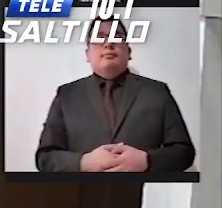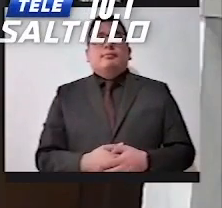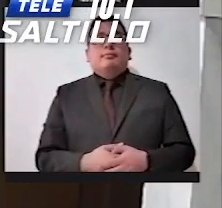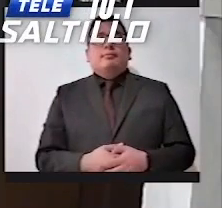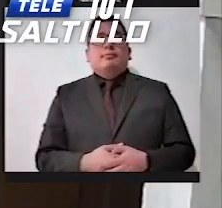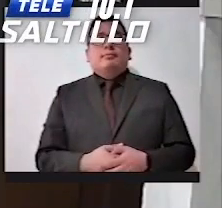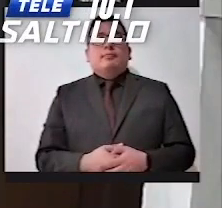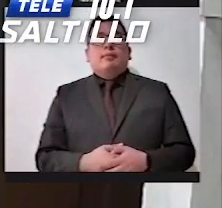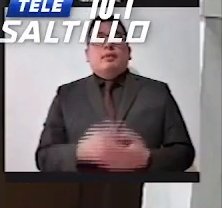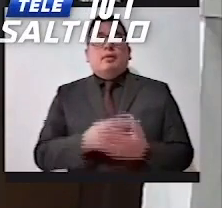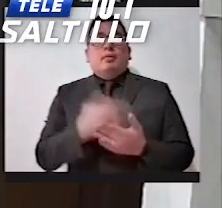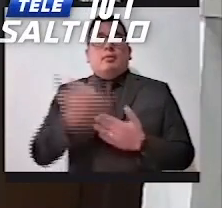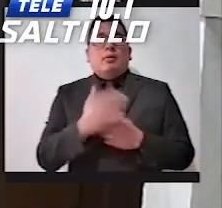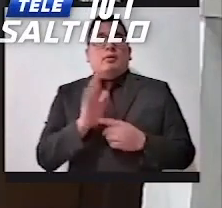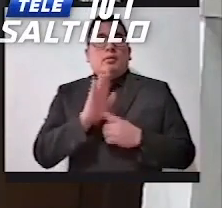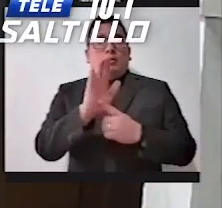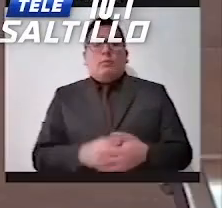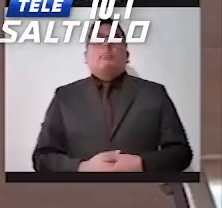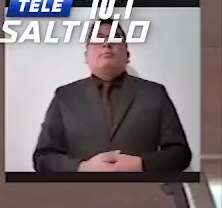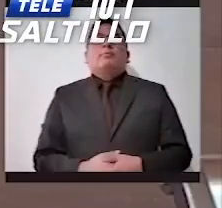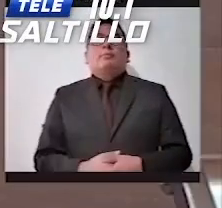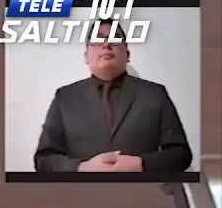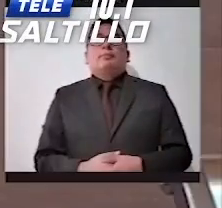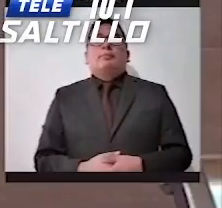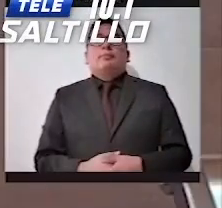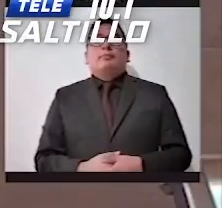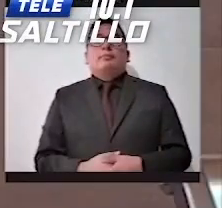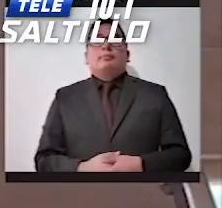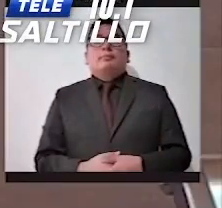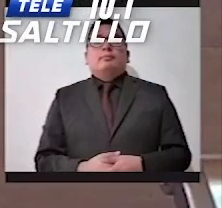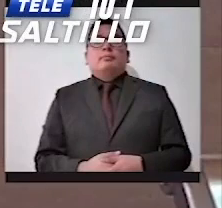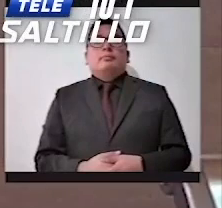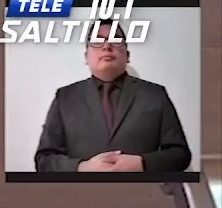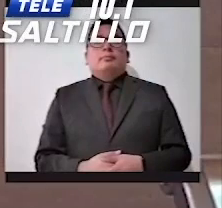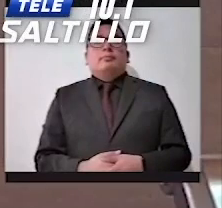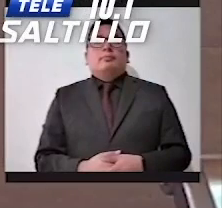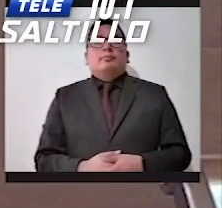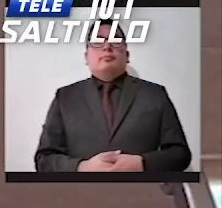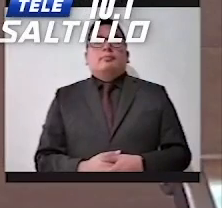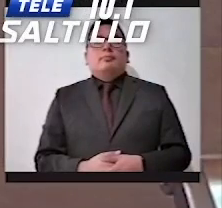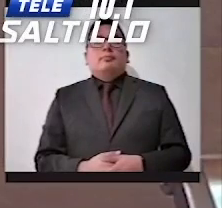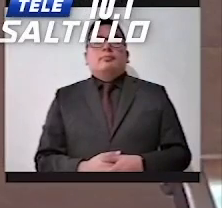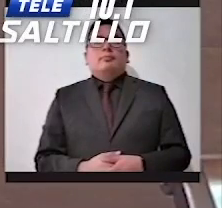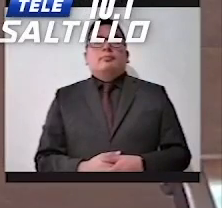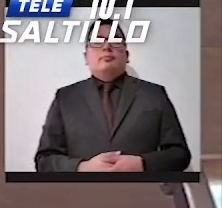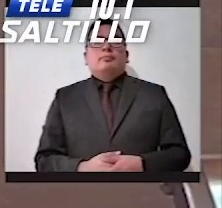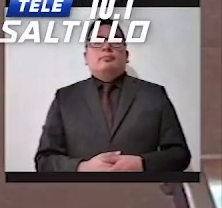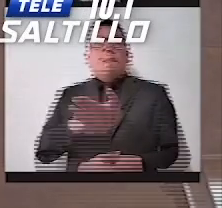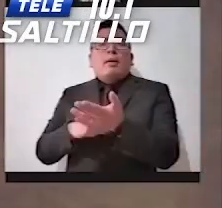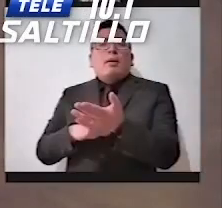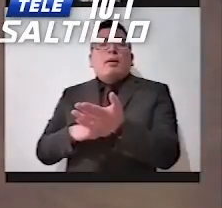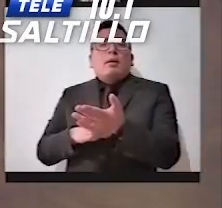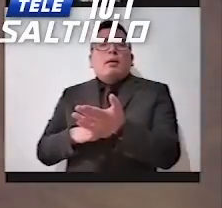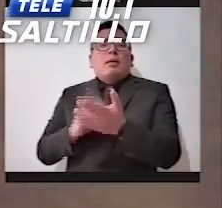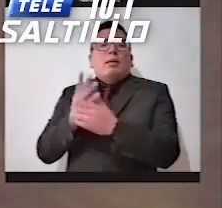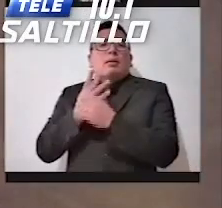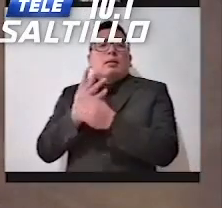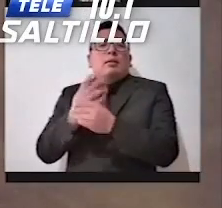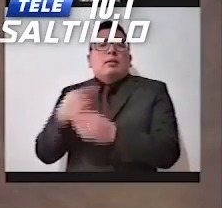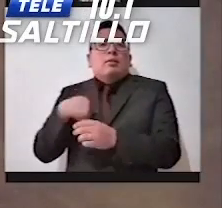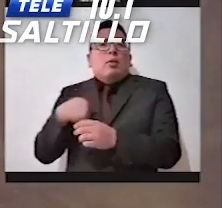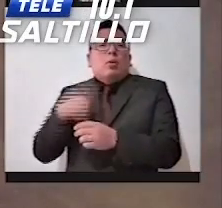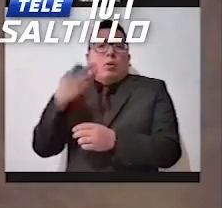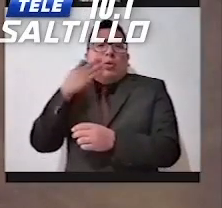magistrados electorales votaron a favor de modificar lo ordenado por el IEC basados en una jurisprudencia de la Sala Superior del